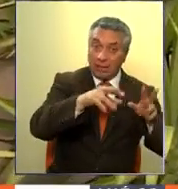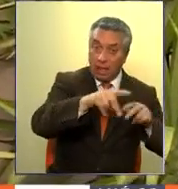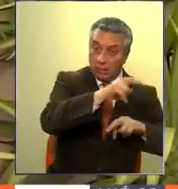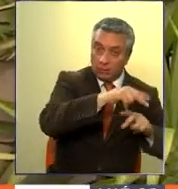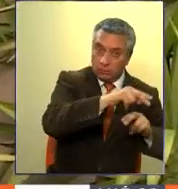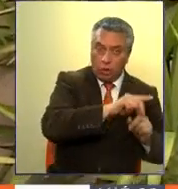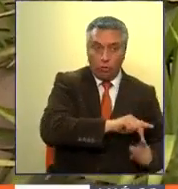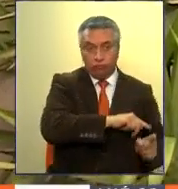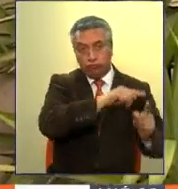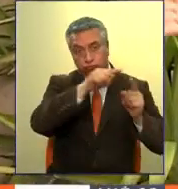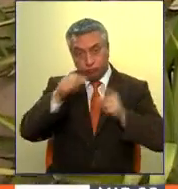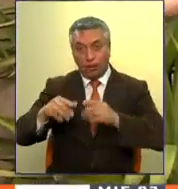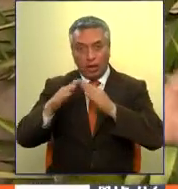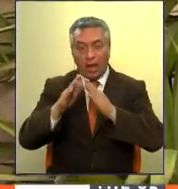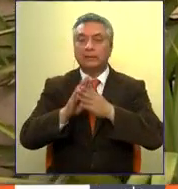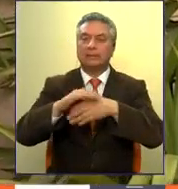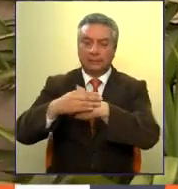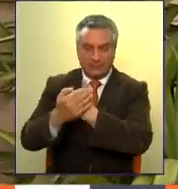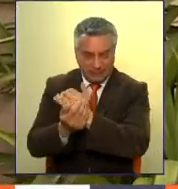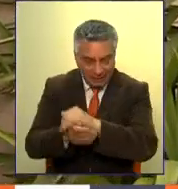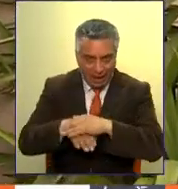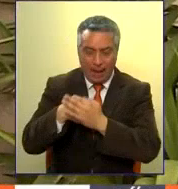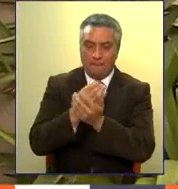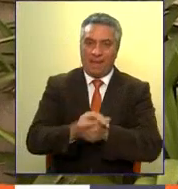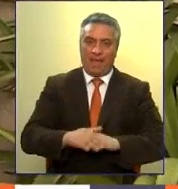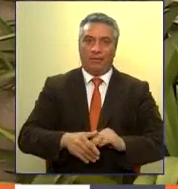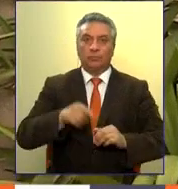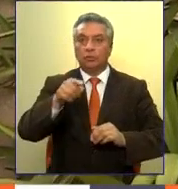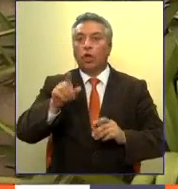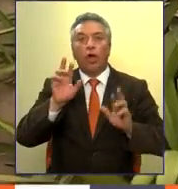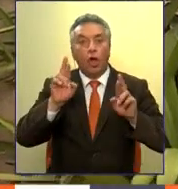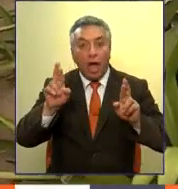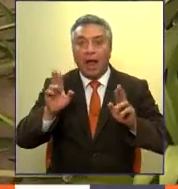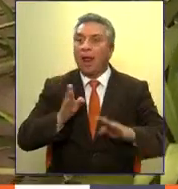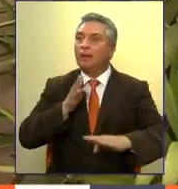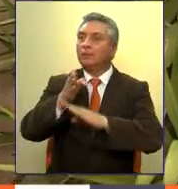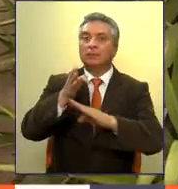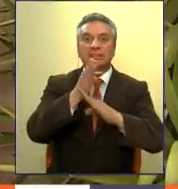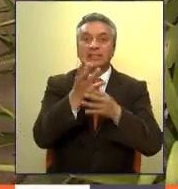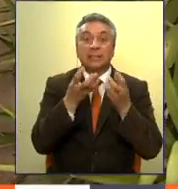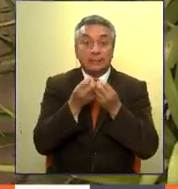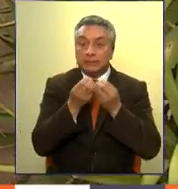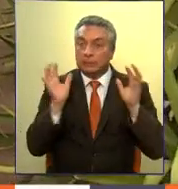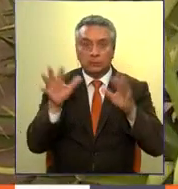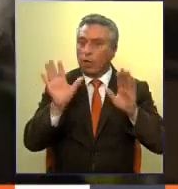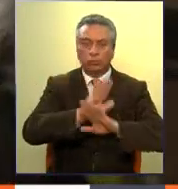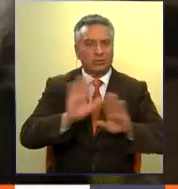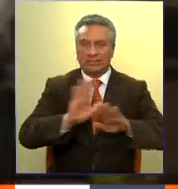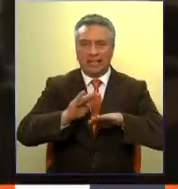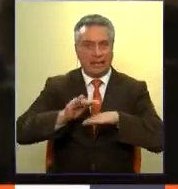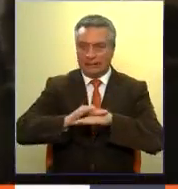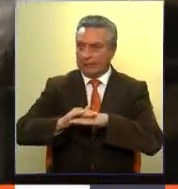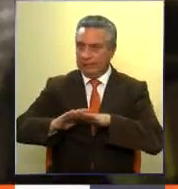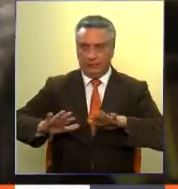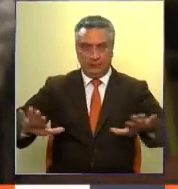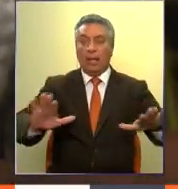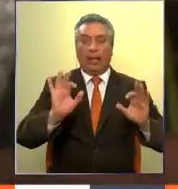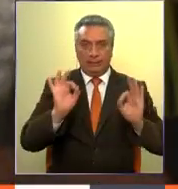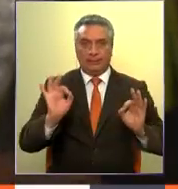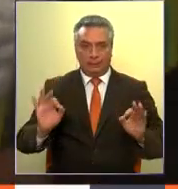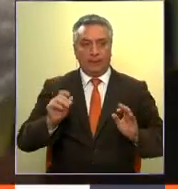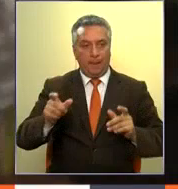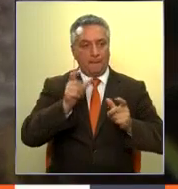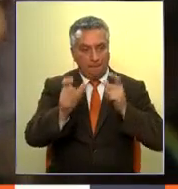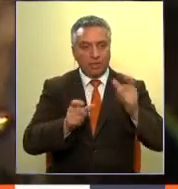La recomendación es ir a lugares al aire libre sin aglomeraciones. Por eso iniciativas médicas como esta evitan que las personas de más